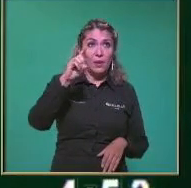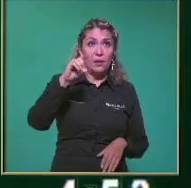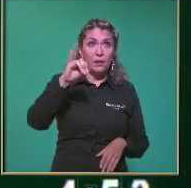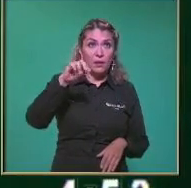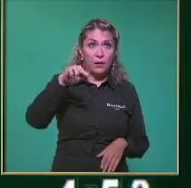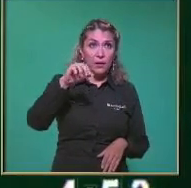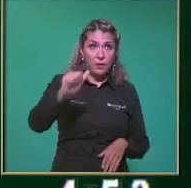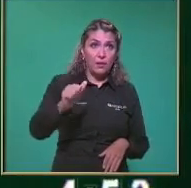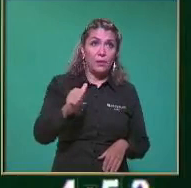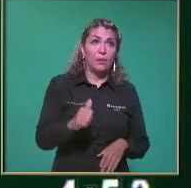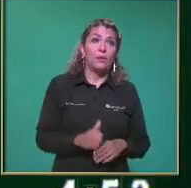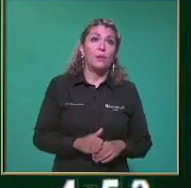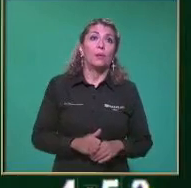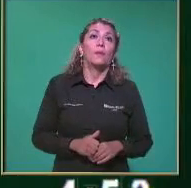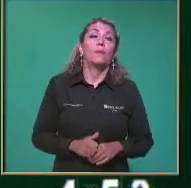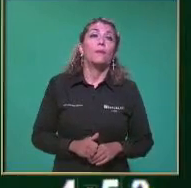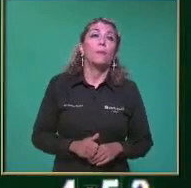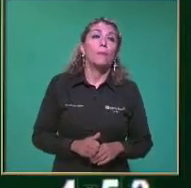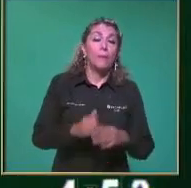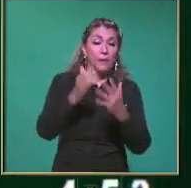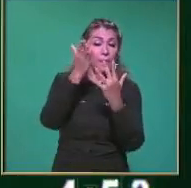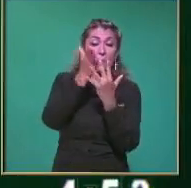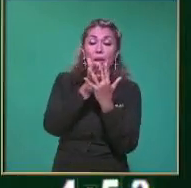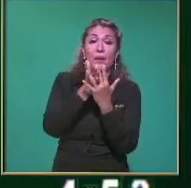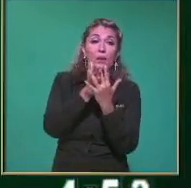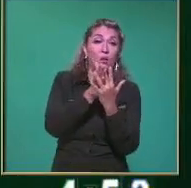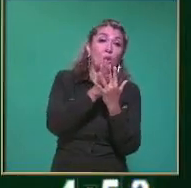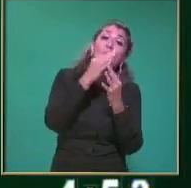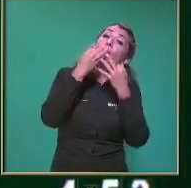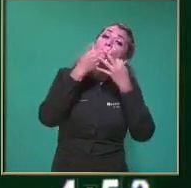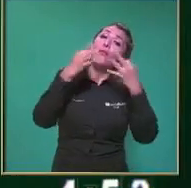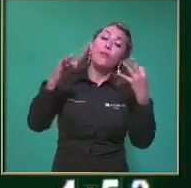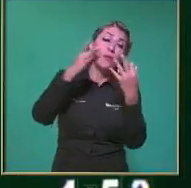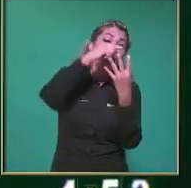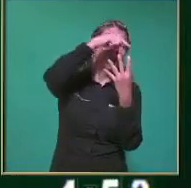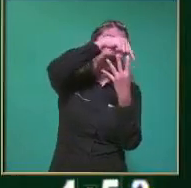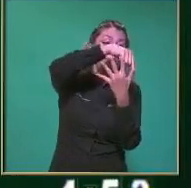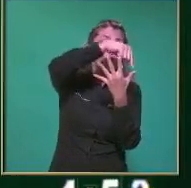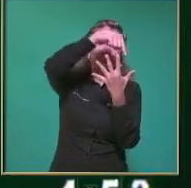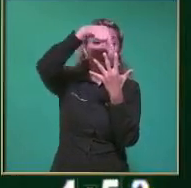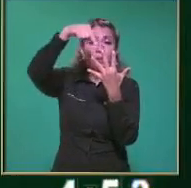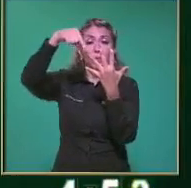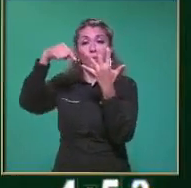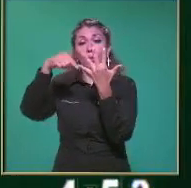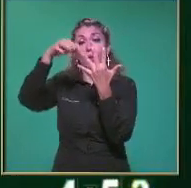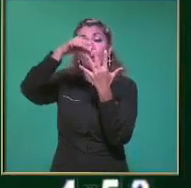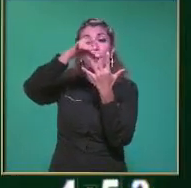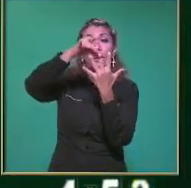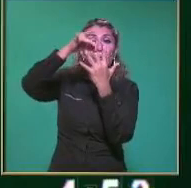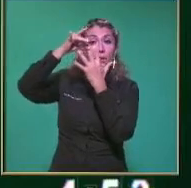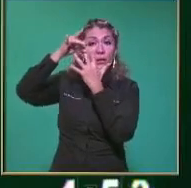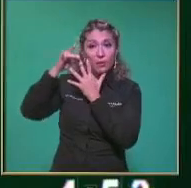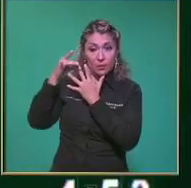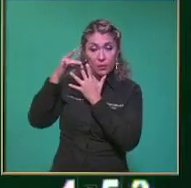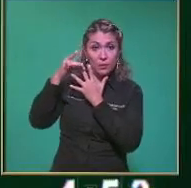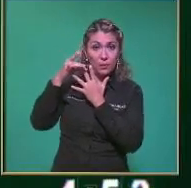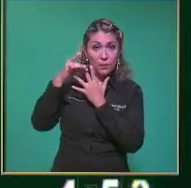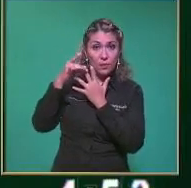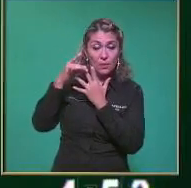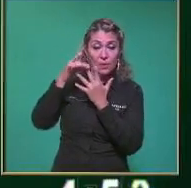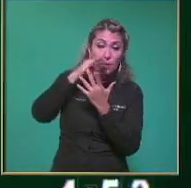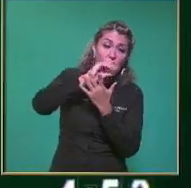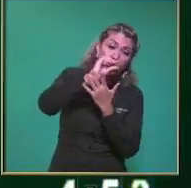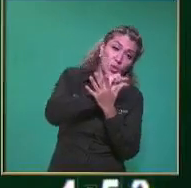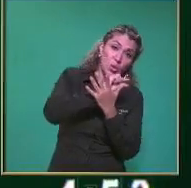la mediana es el dato que se encuentra en medio de los datos una vez que los han ordenado de menor a mayor o viceversa.